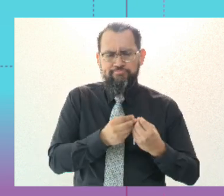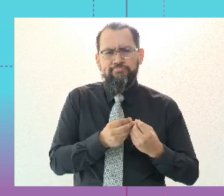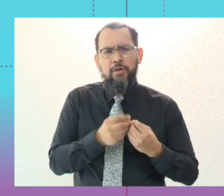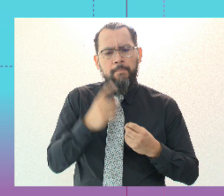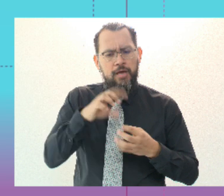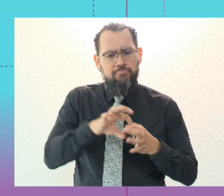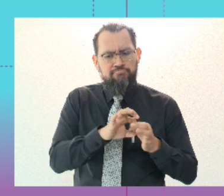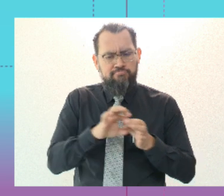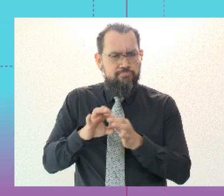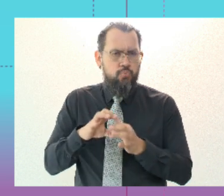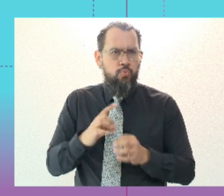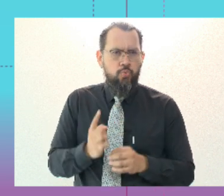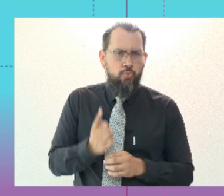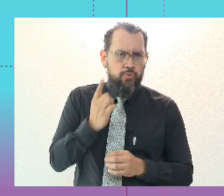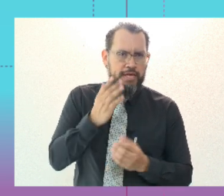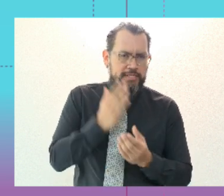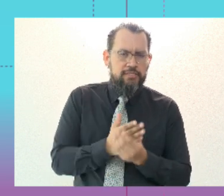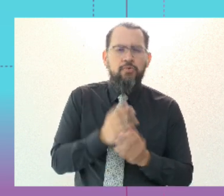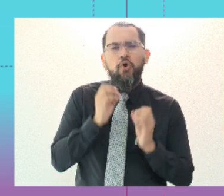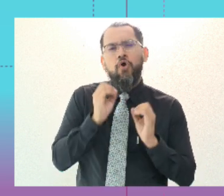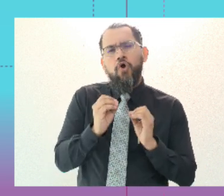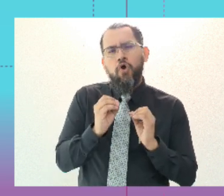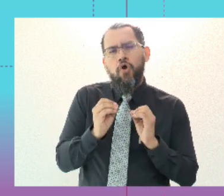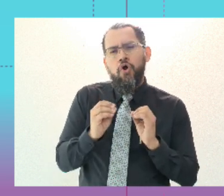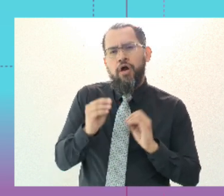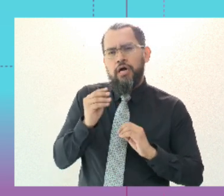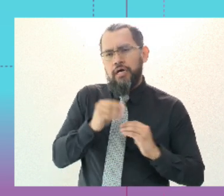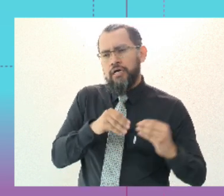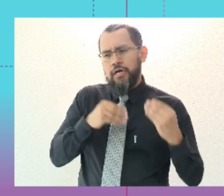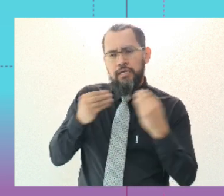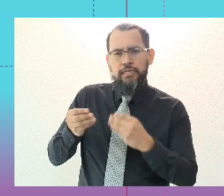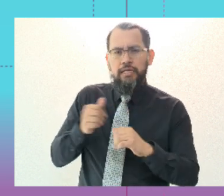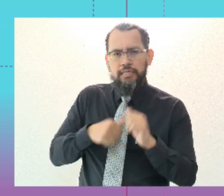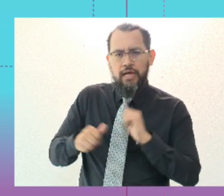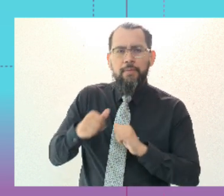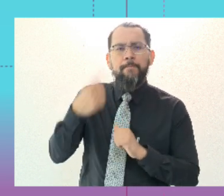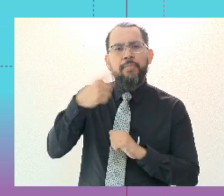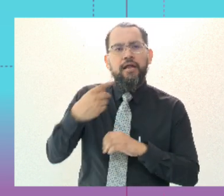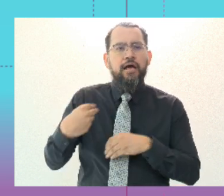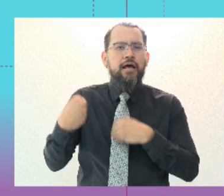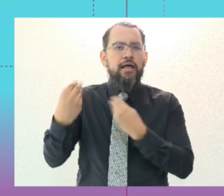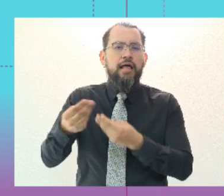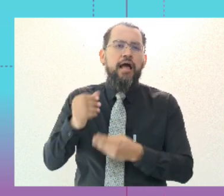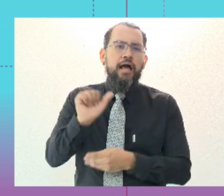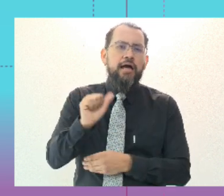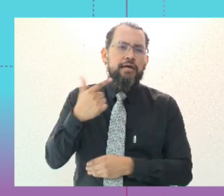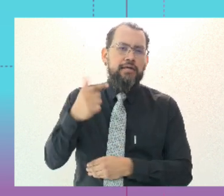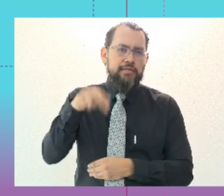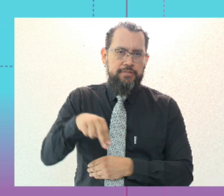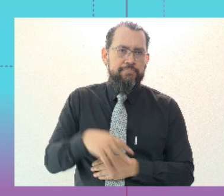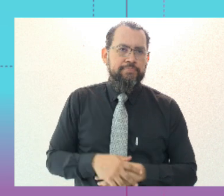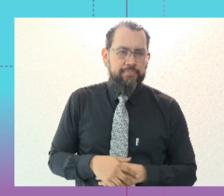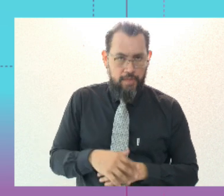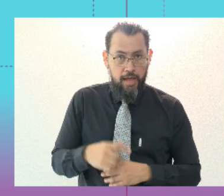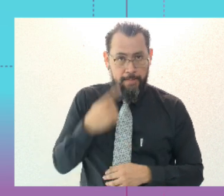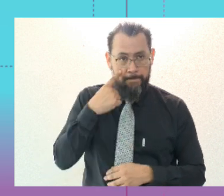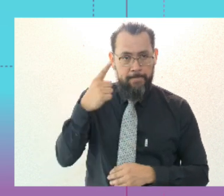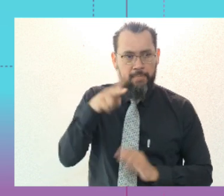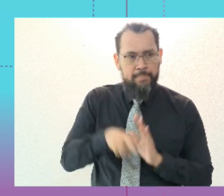un archivo o hacer la transferencia al Archivo General de la Nación. Vamos a ver el